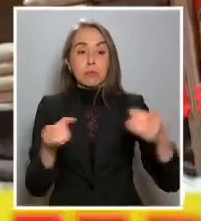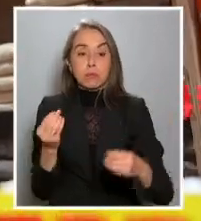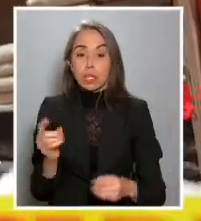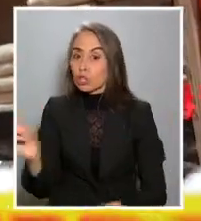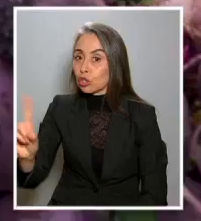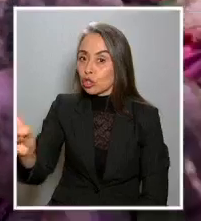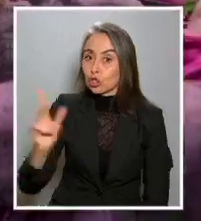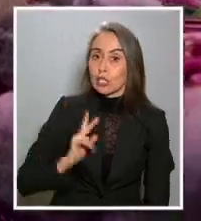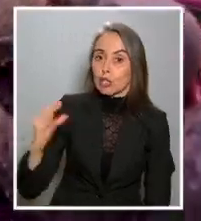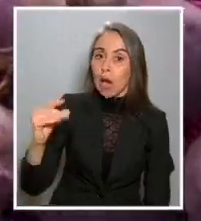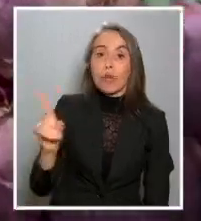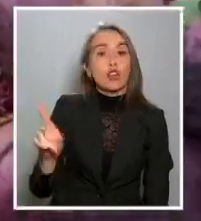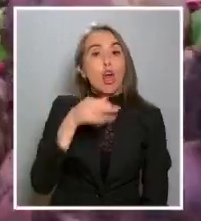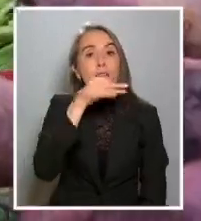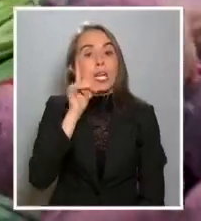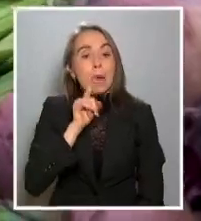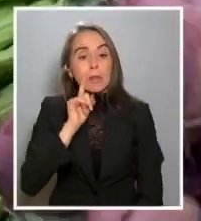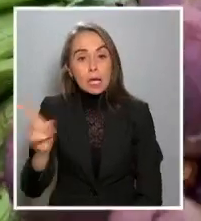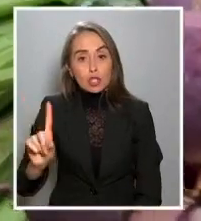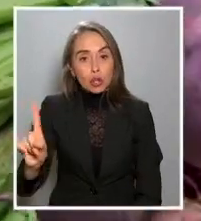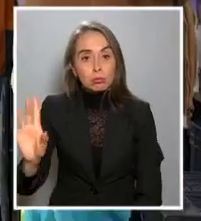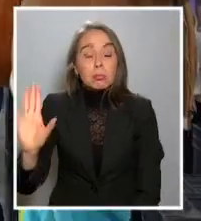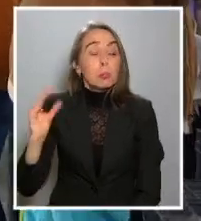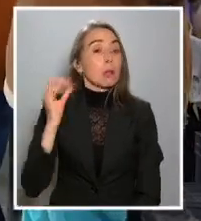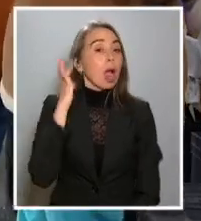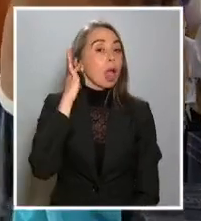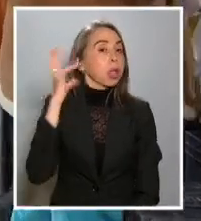No, señor, no mienta.